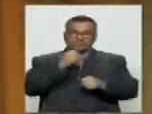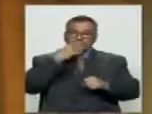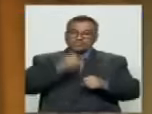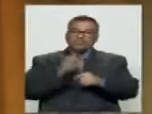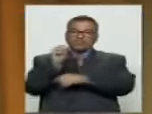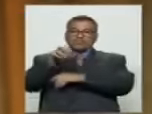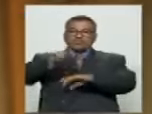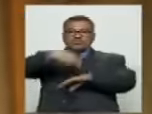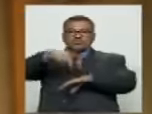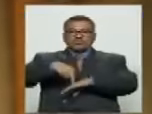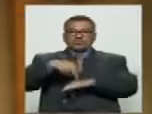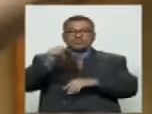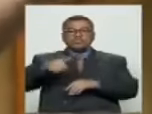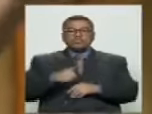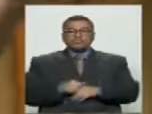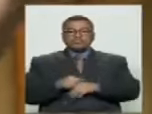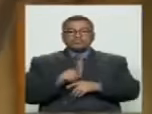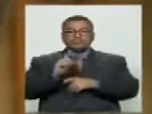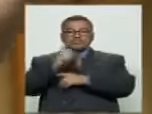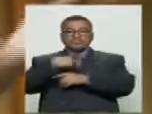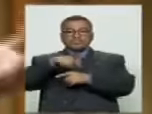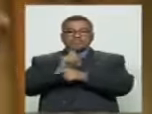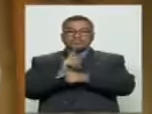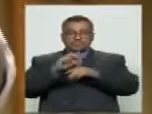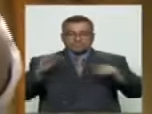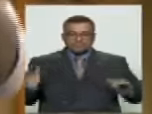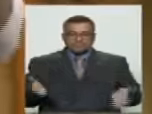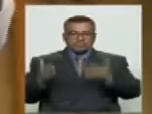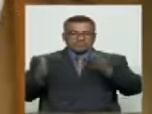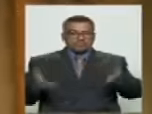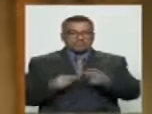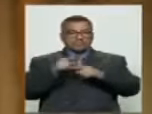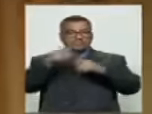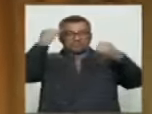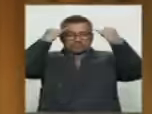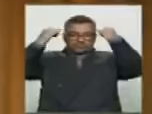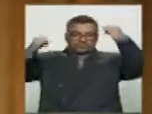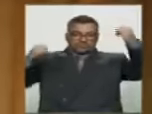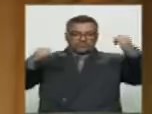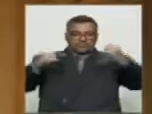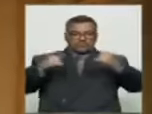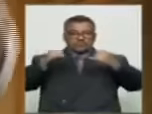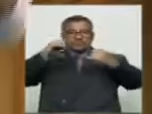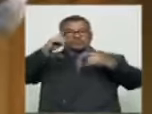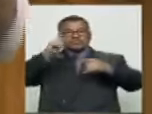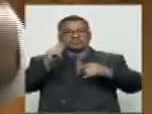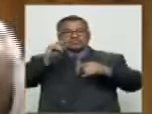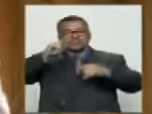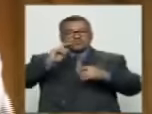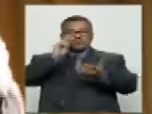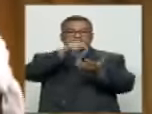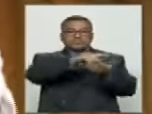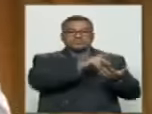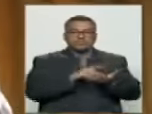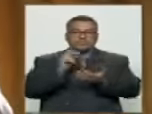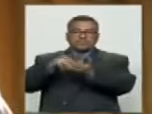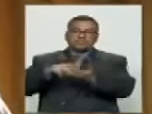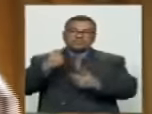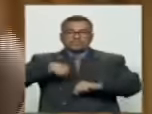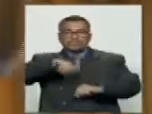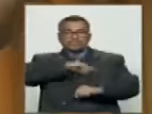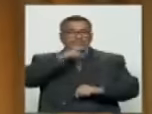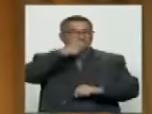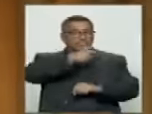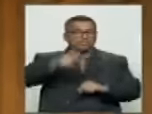Asamblea Nacional, quien fue uno de los propulsores de esa idea desde la teoría y la praxis de la participación protagónica de nuestro